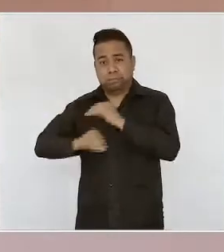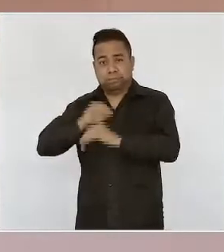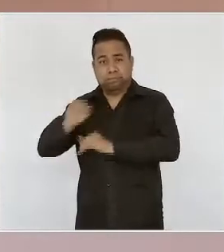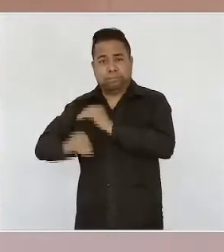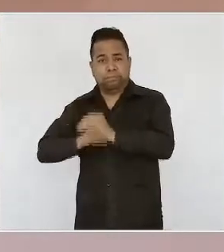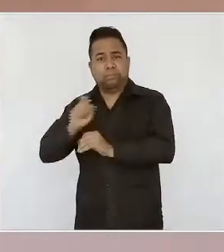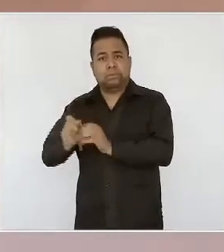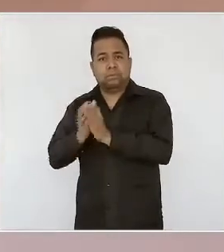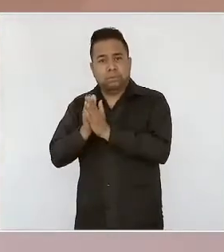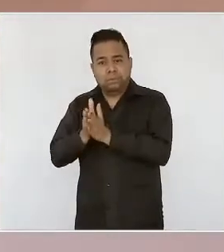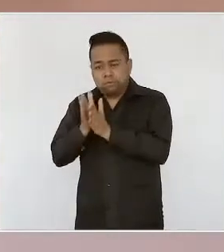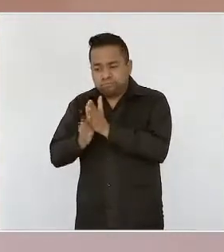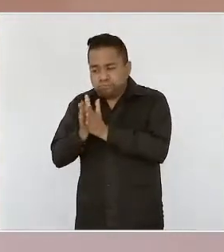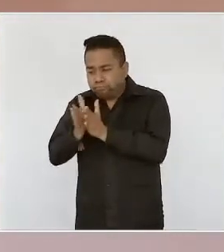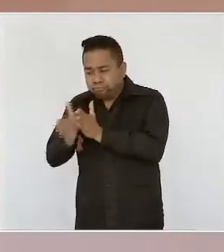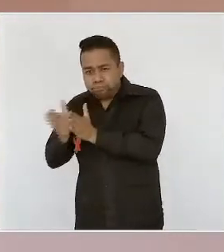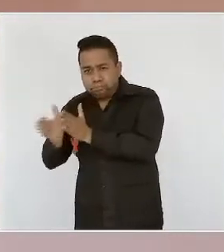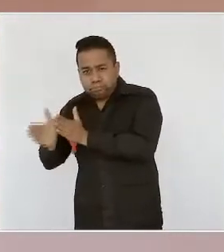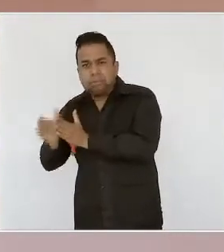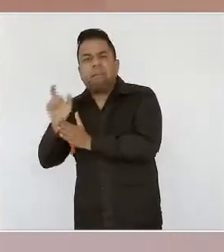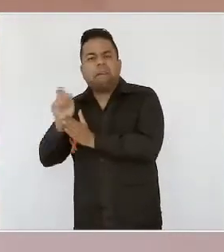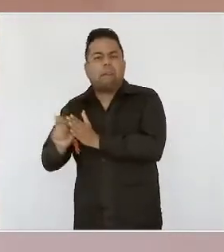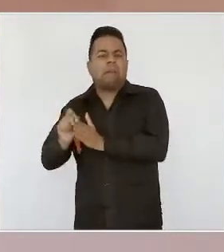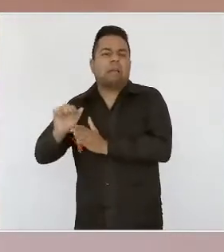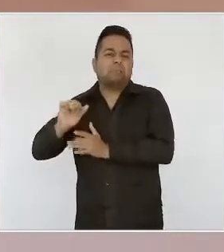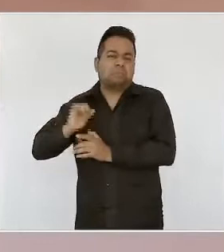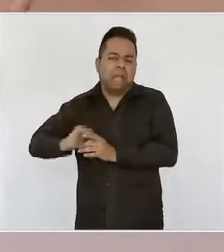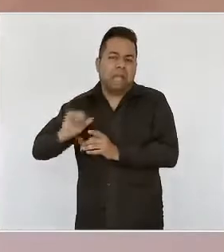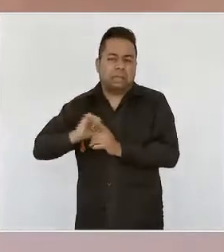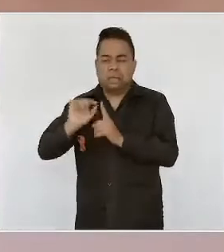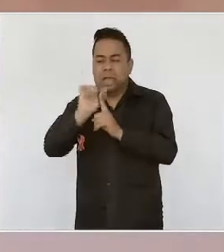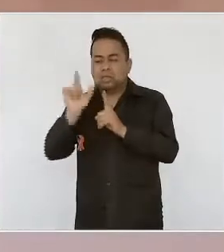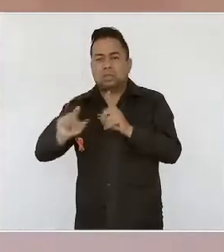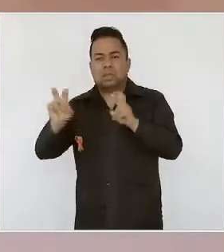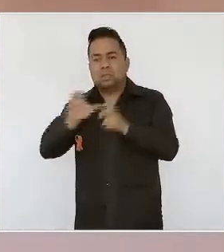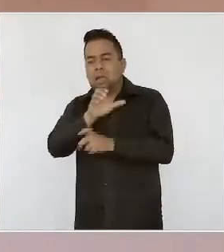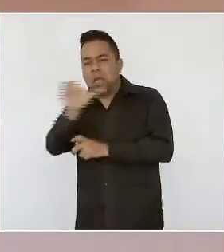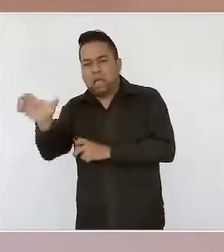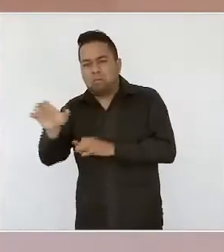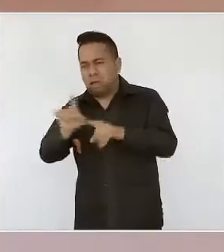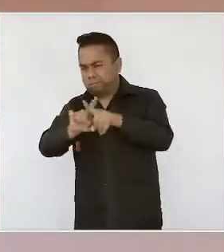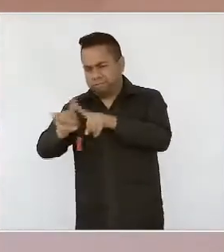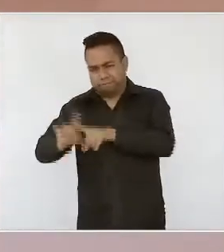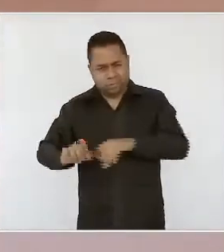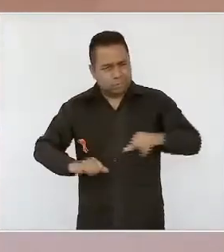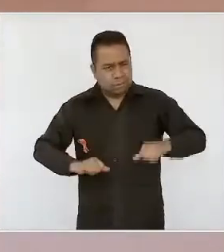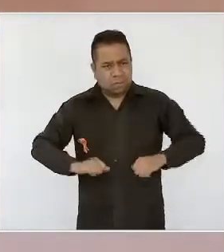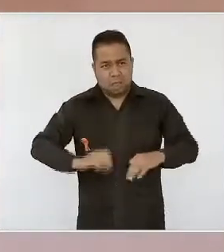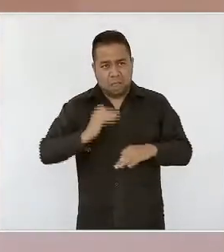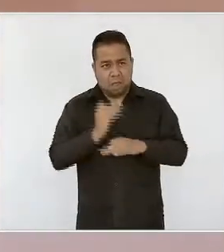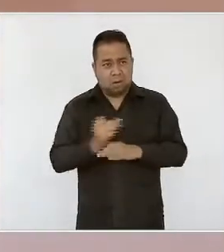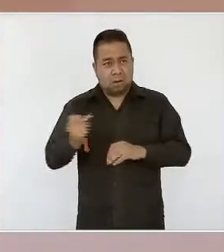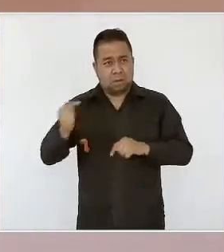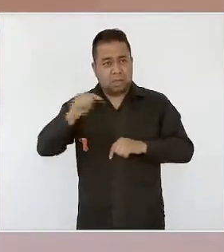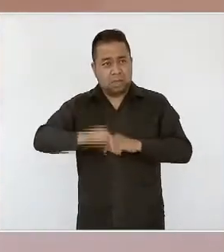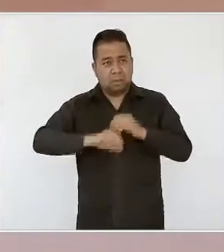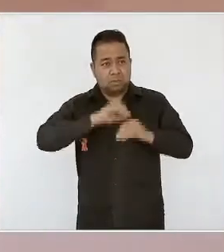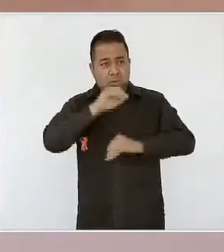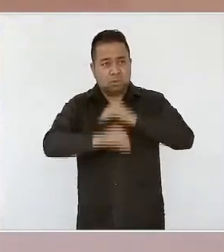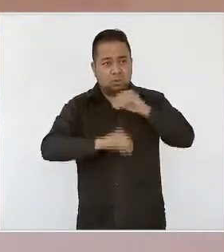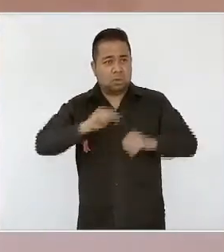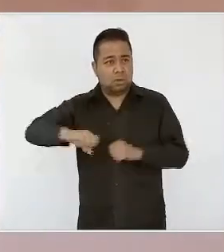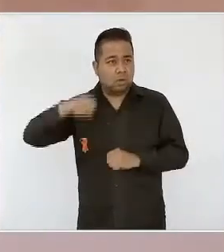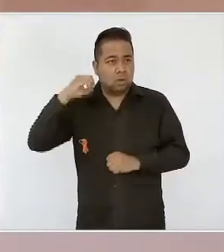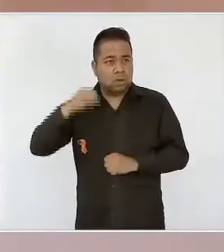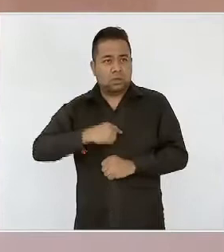Archivo Agrario Nacional, y esa acción y otras más que se están realizando en Oaxaca, sin